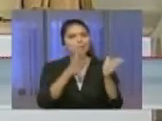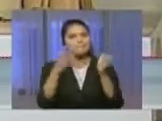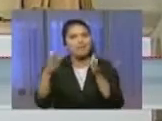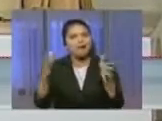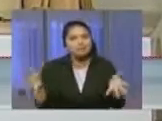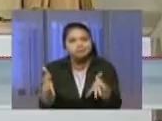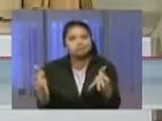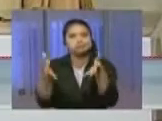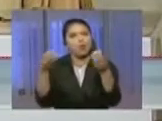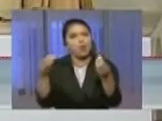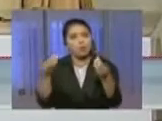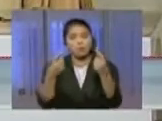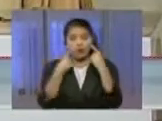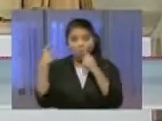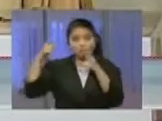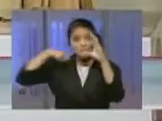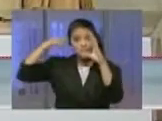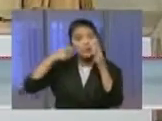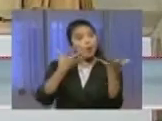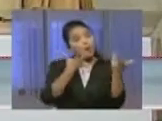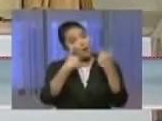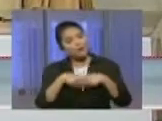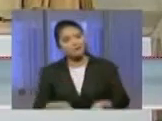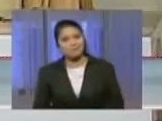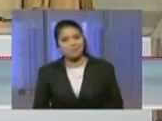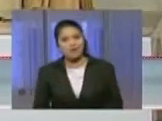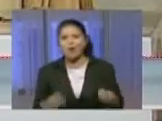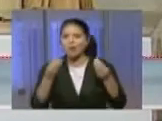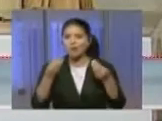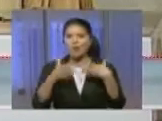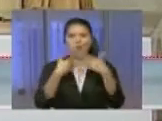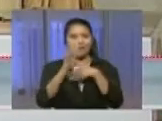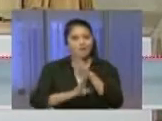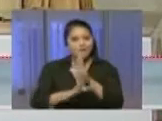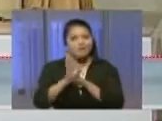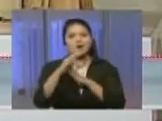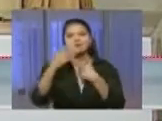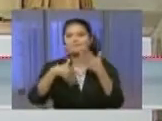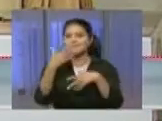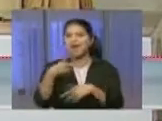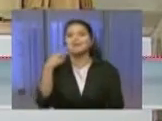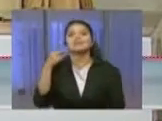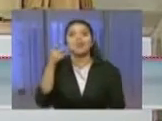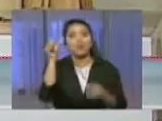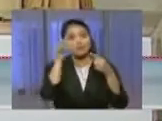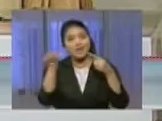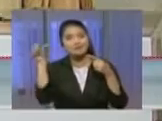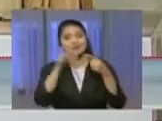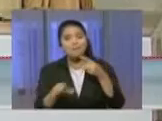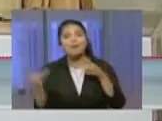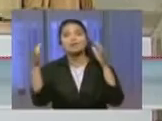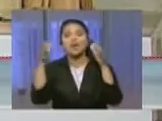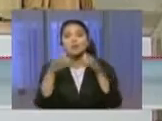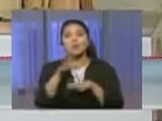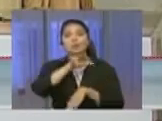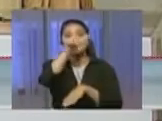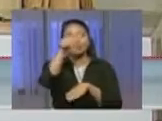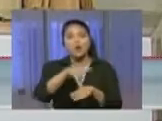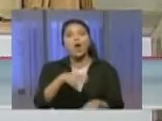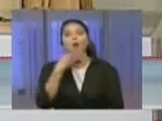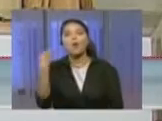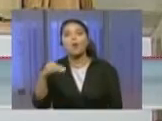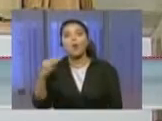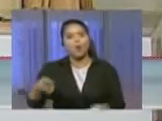recreación tenemos imágenes qué me pueden contar cómo avanza la segunda semana del movimiento Nacional de jóvenes